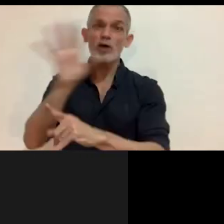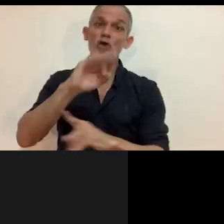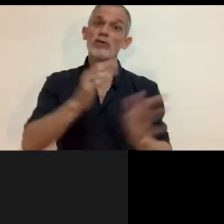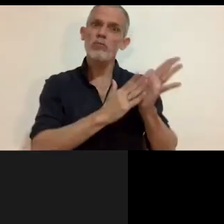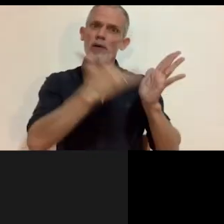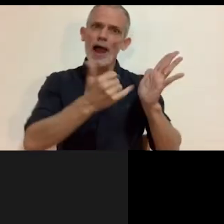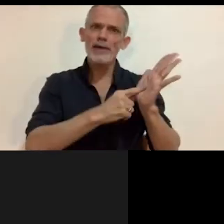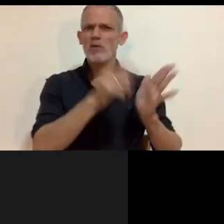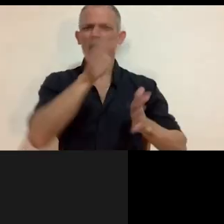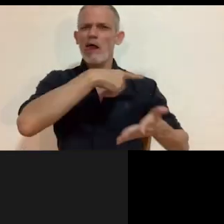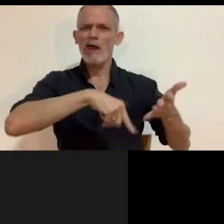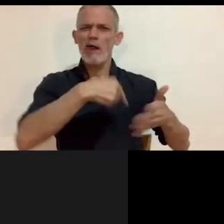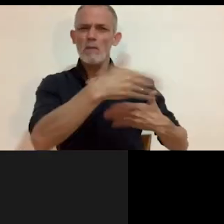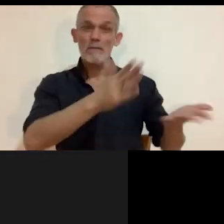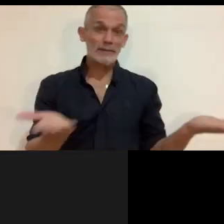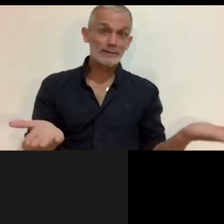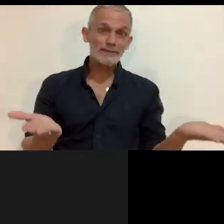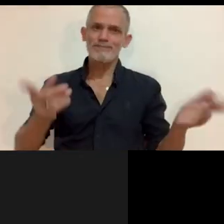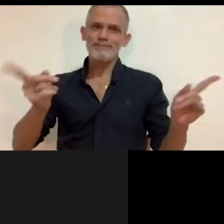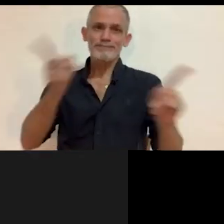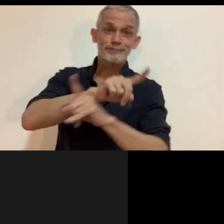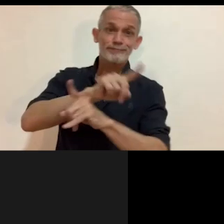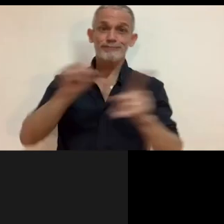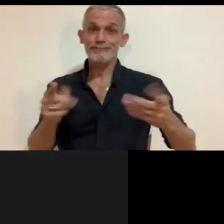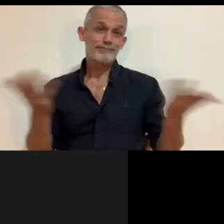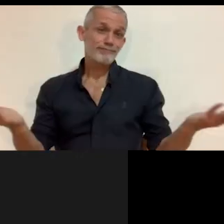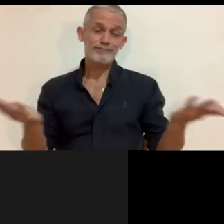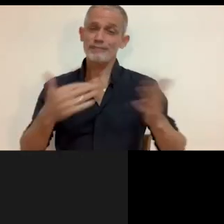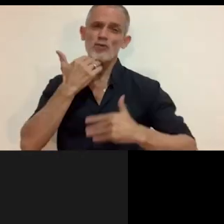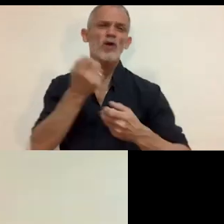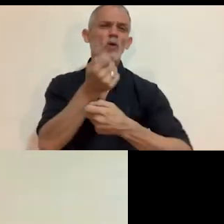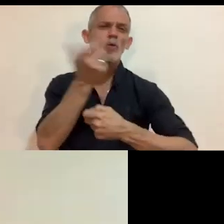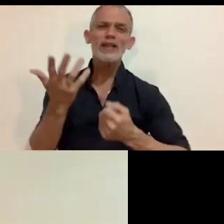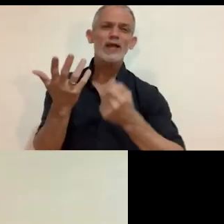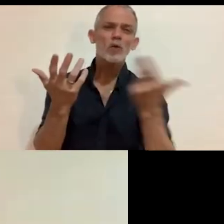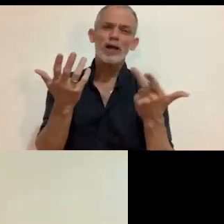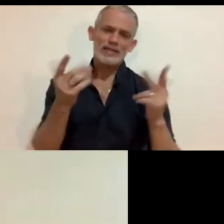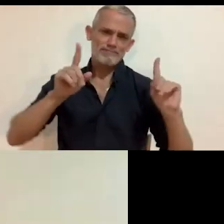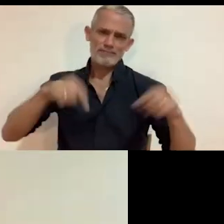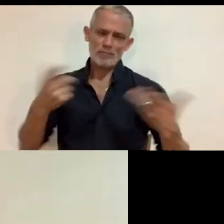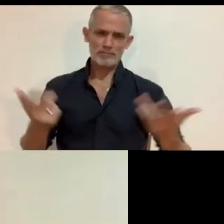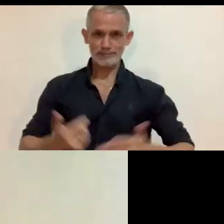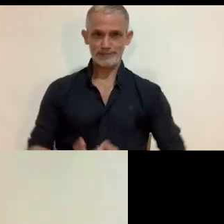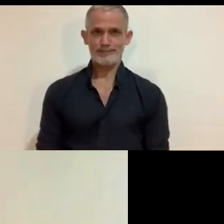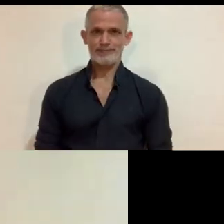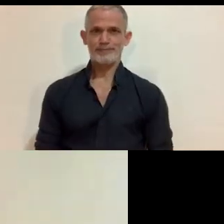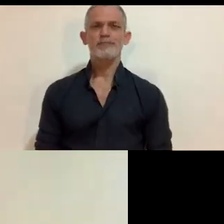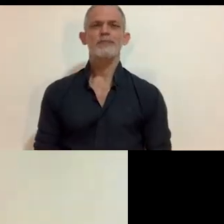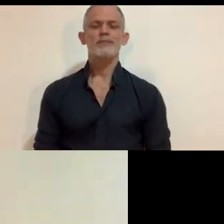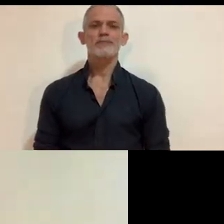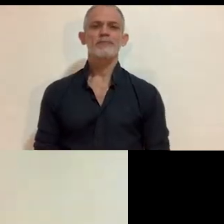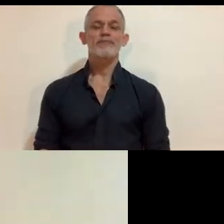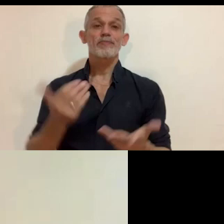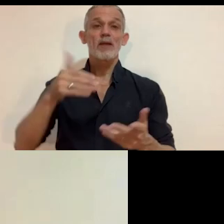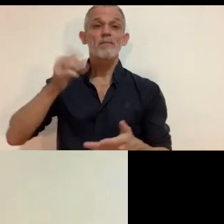Pero sí, o sea, no te puedo decir una estadística, te mentiría. Un número preciso. María Elena nos dice,